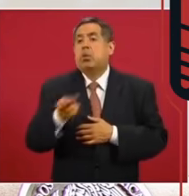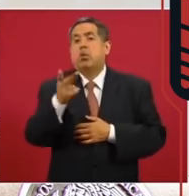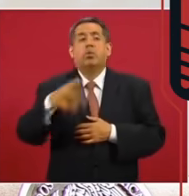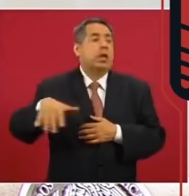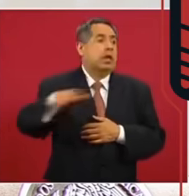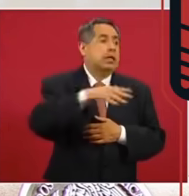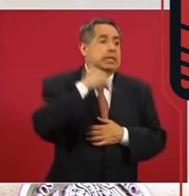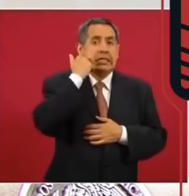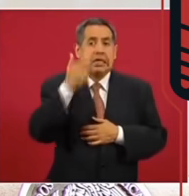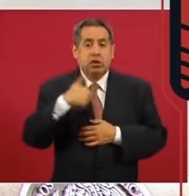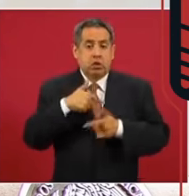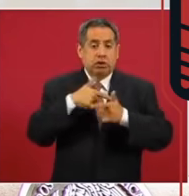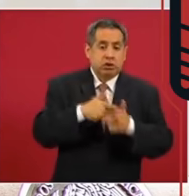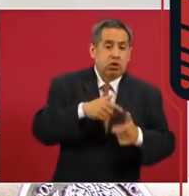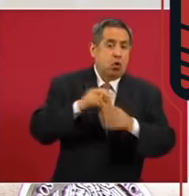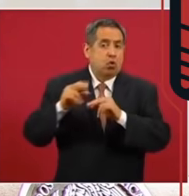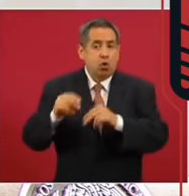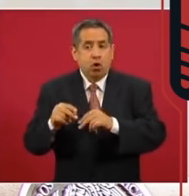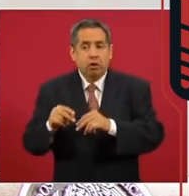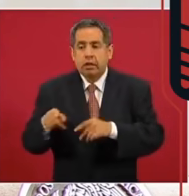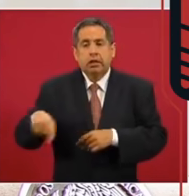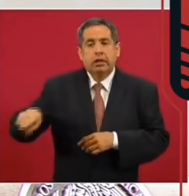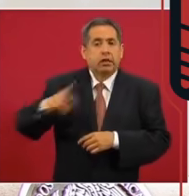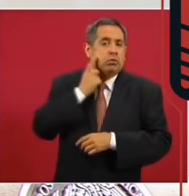Si ellos presentan el escrito